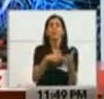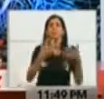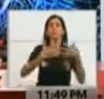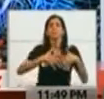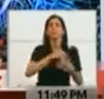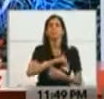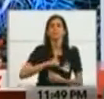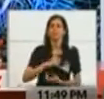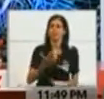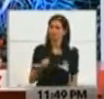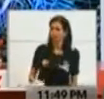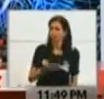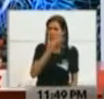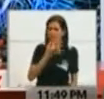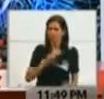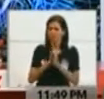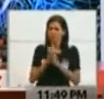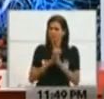¿Quién no es empresario así?